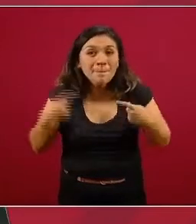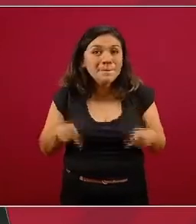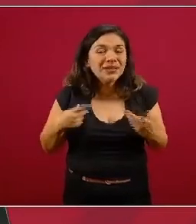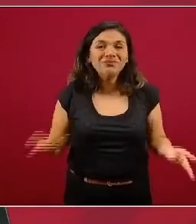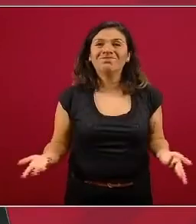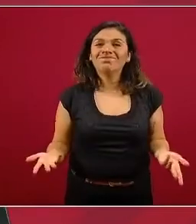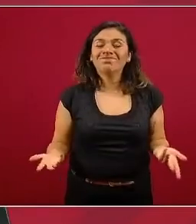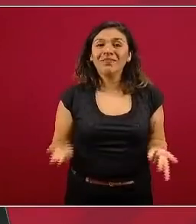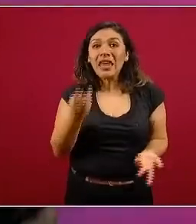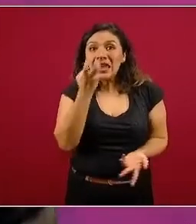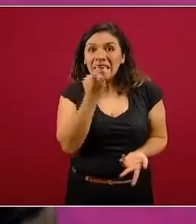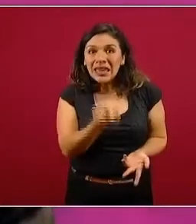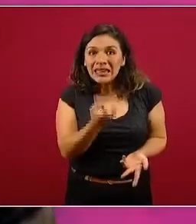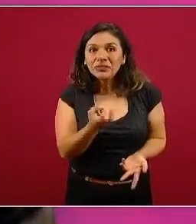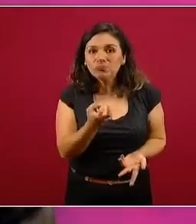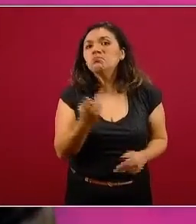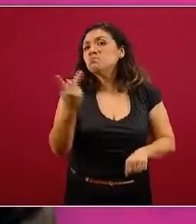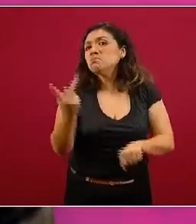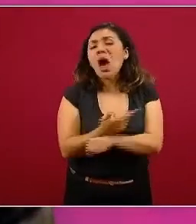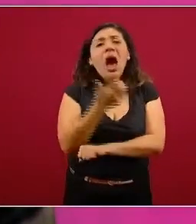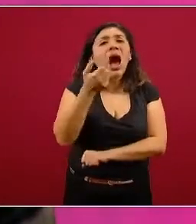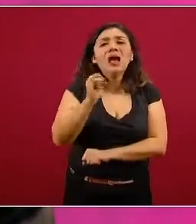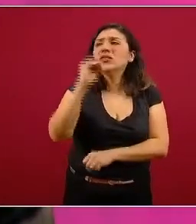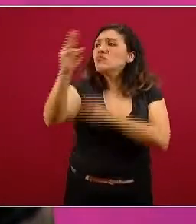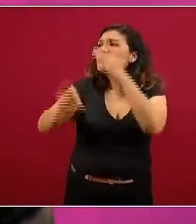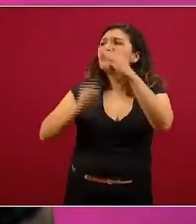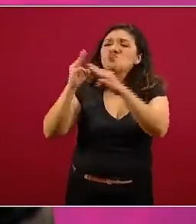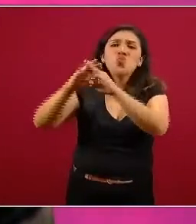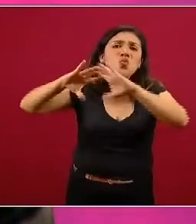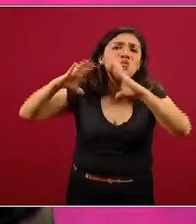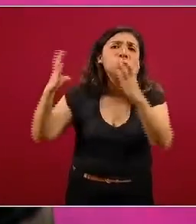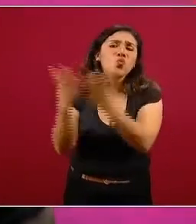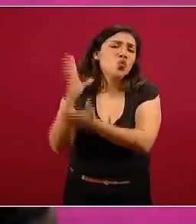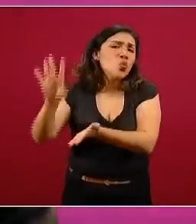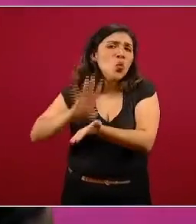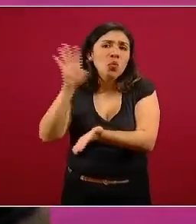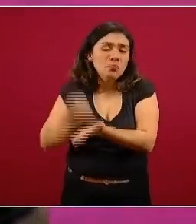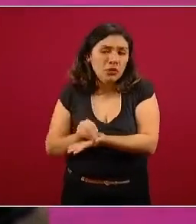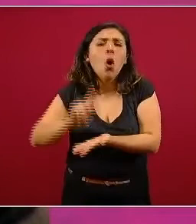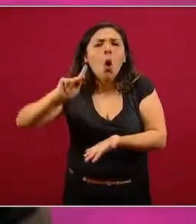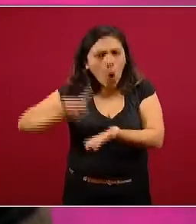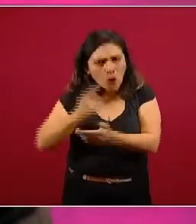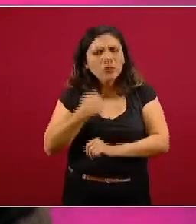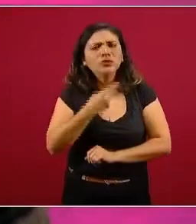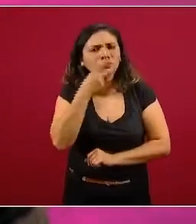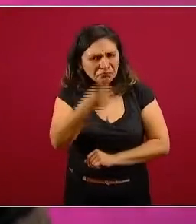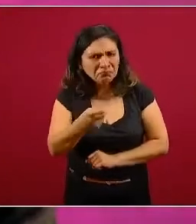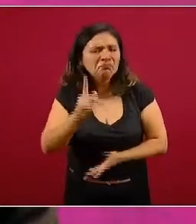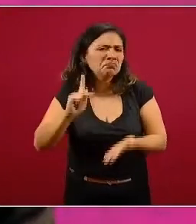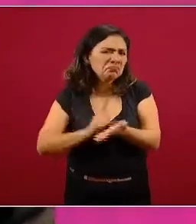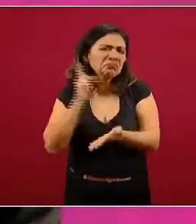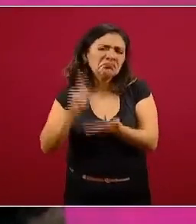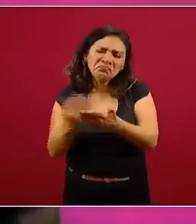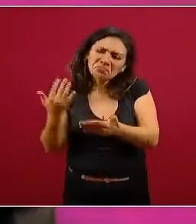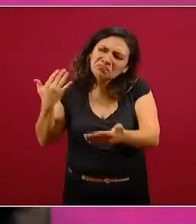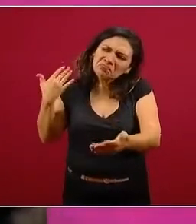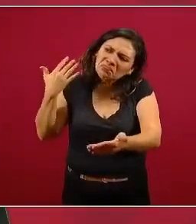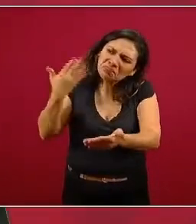Esto, dicho sea de paso, ocurre en todo el mundo. Y lo digo una vez más, lo hemos comentado múltiples